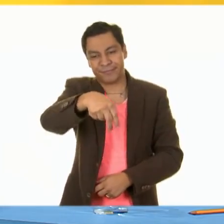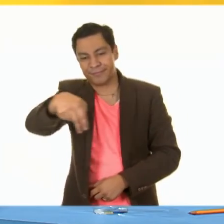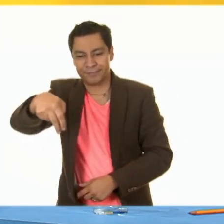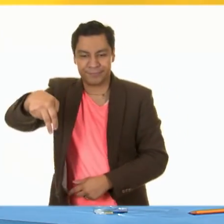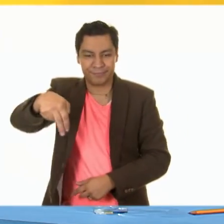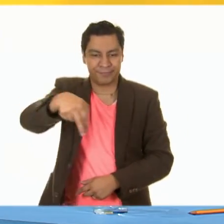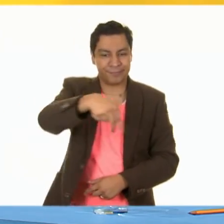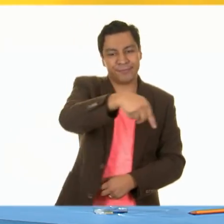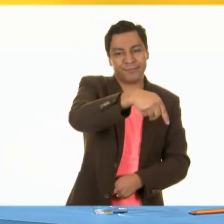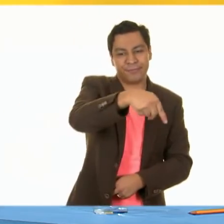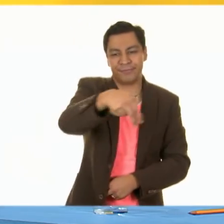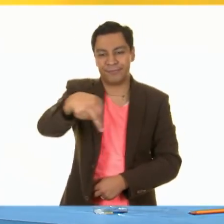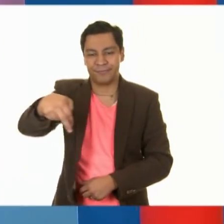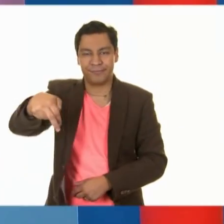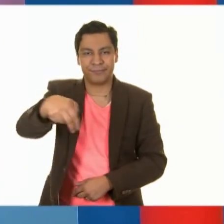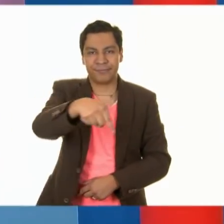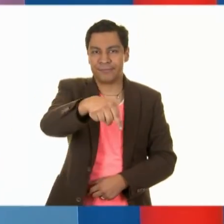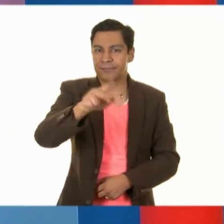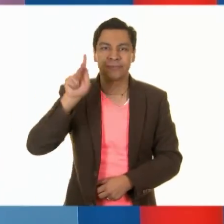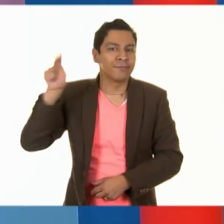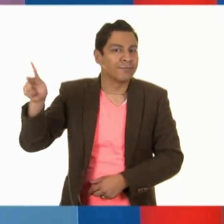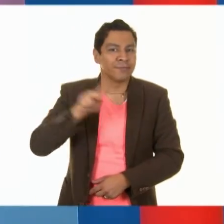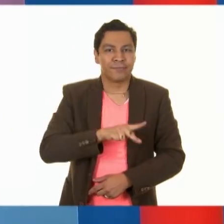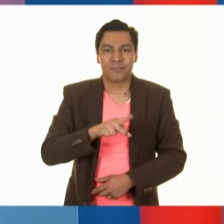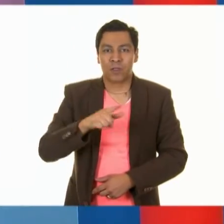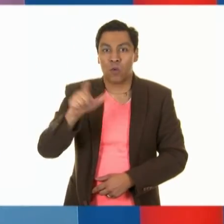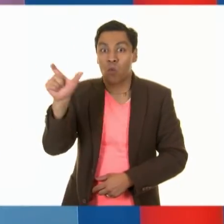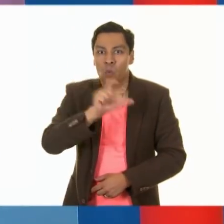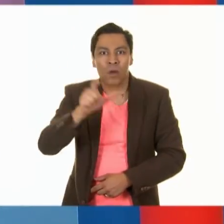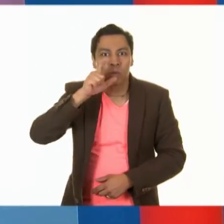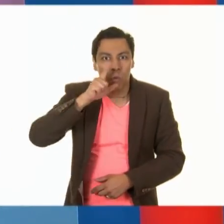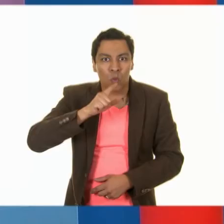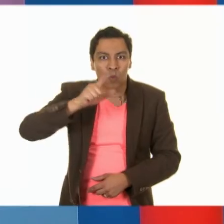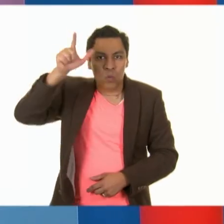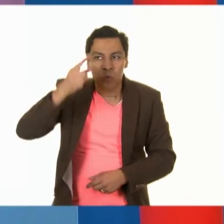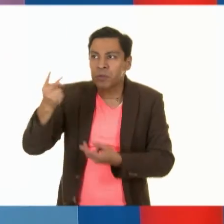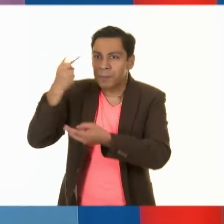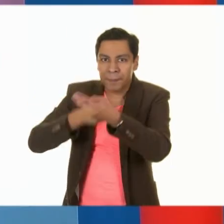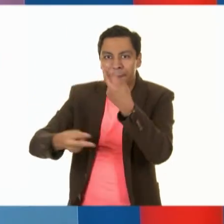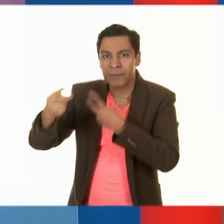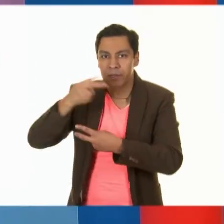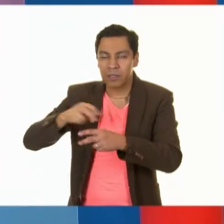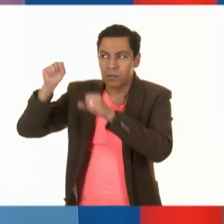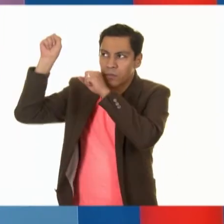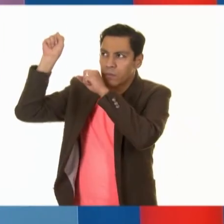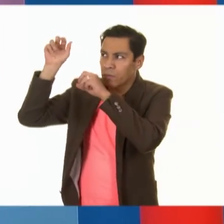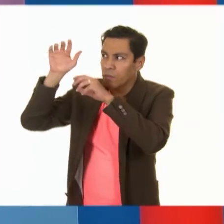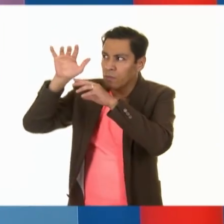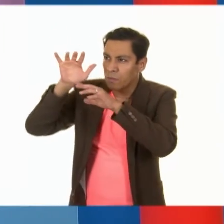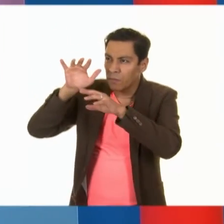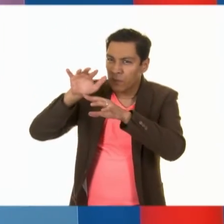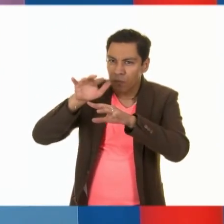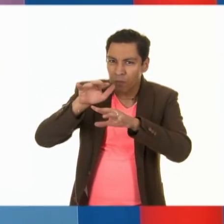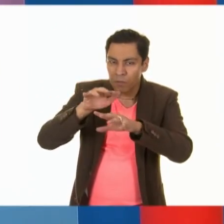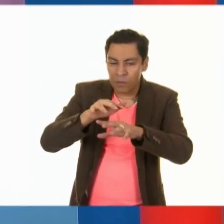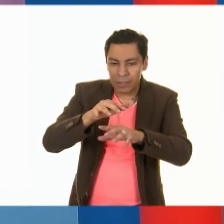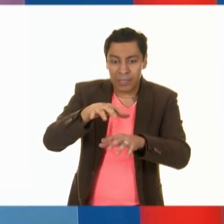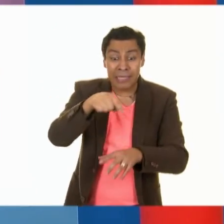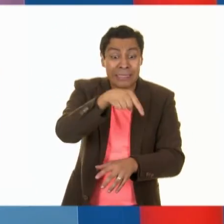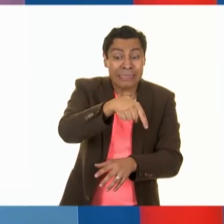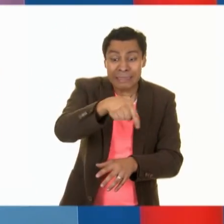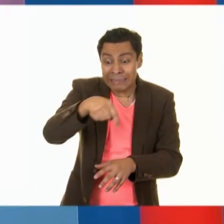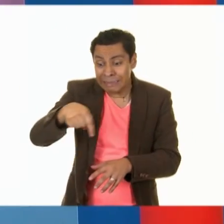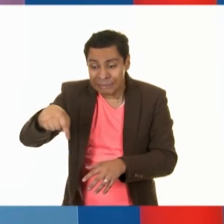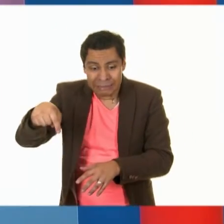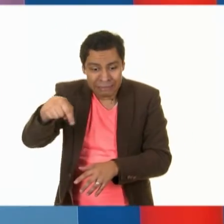es un efecto de refracción? Exactamente. Como la refracción depende de la energía de la luz, cuando se hace pasar